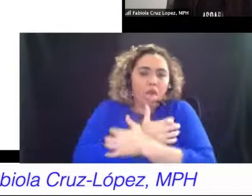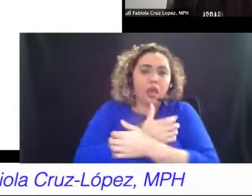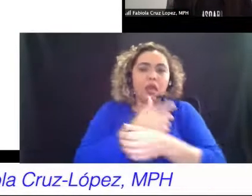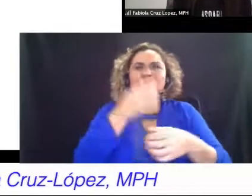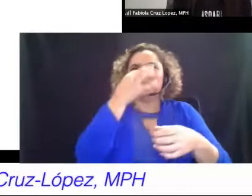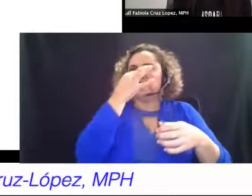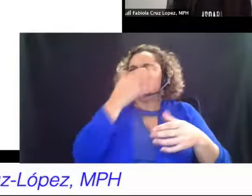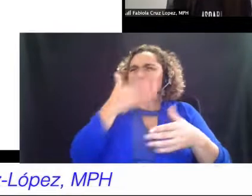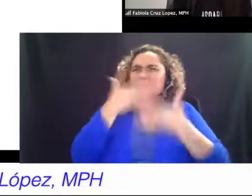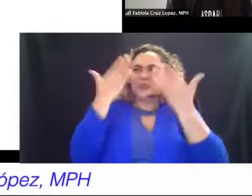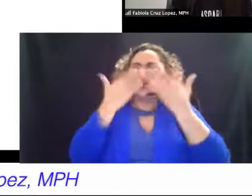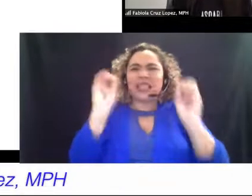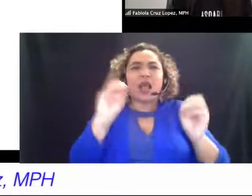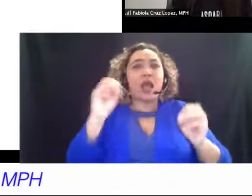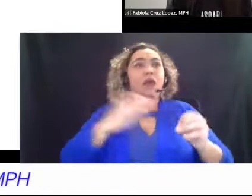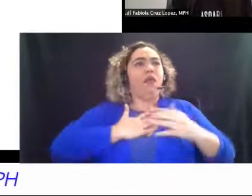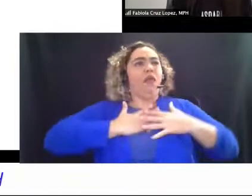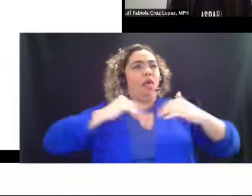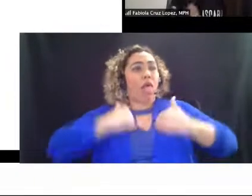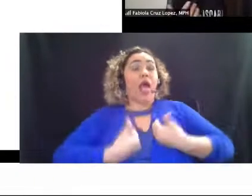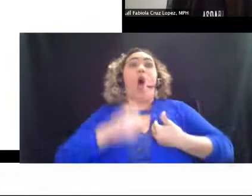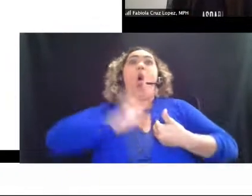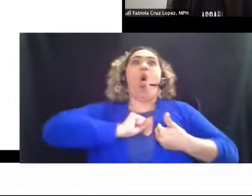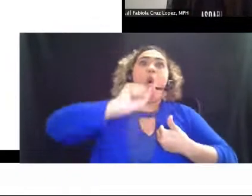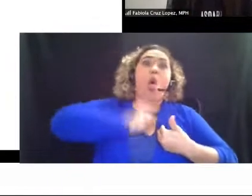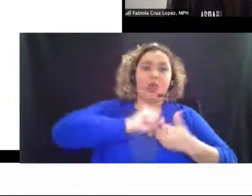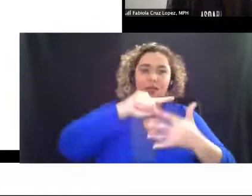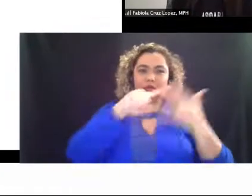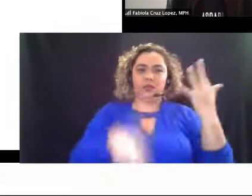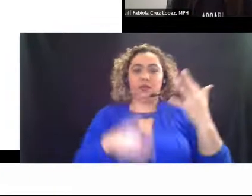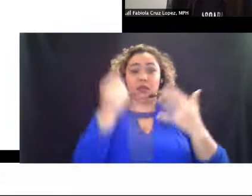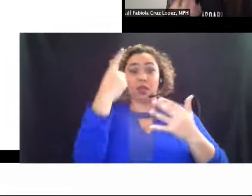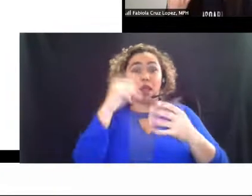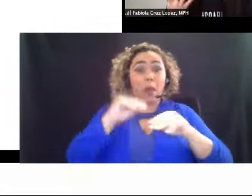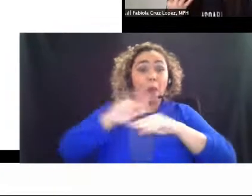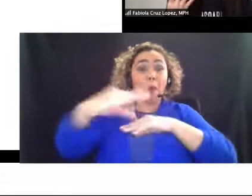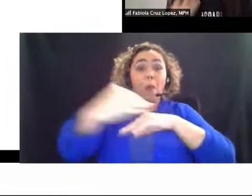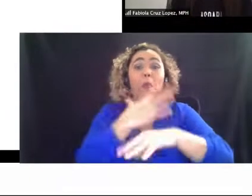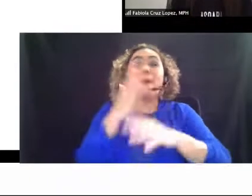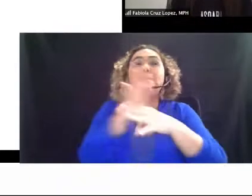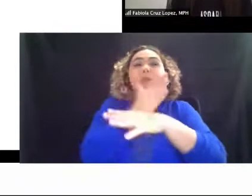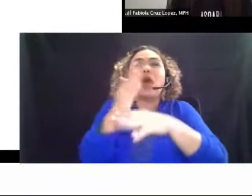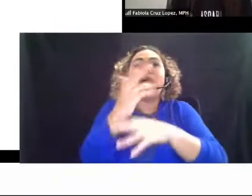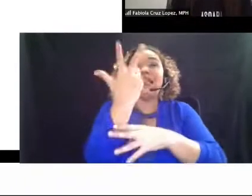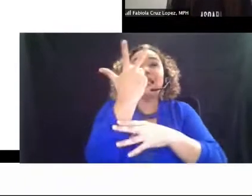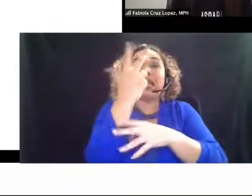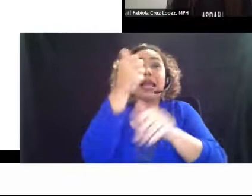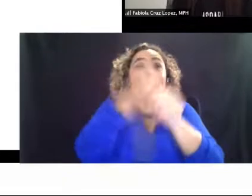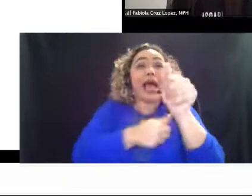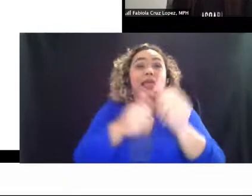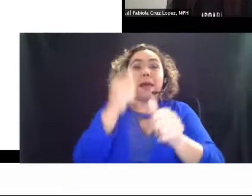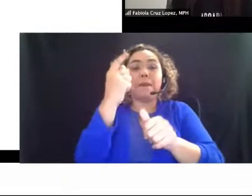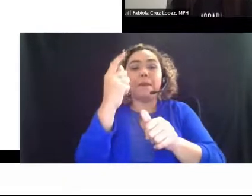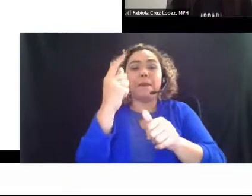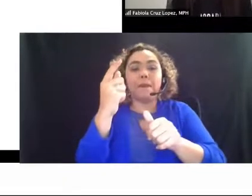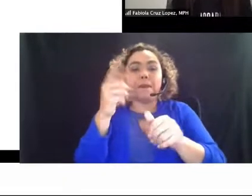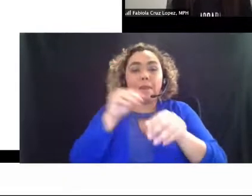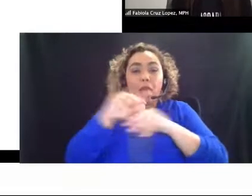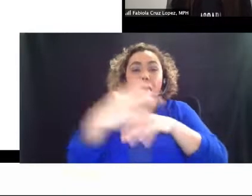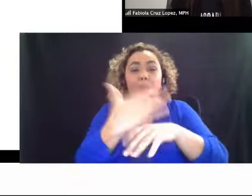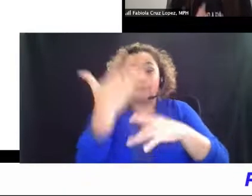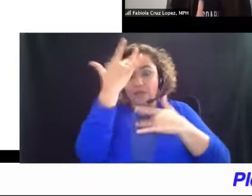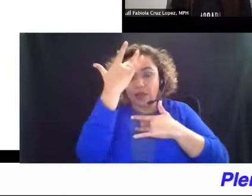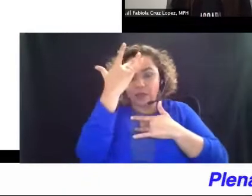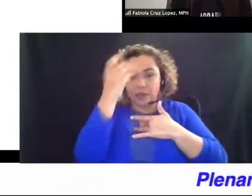olfato, fatiga y la tos. Promedios de contactos por persona son 3. Todavía nos queda continuar el trabajo para que las